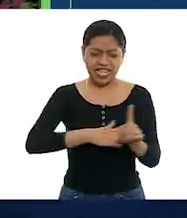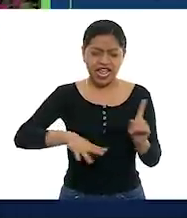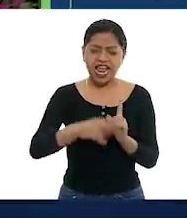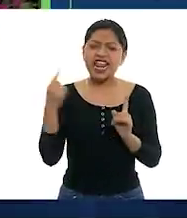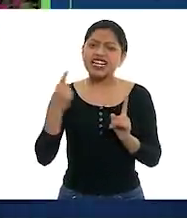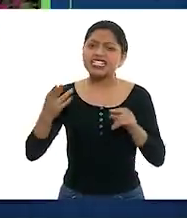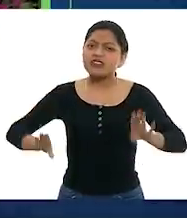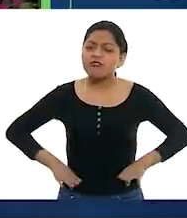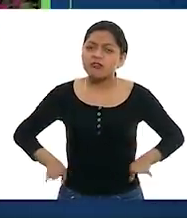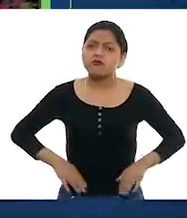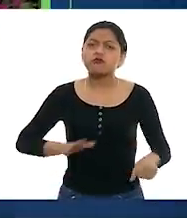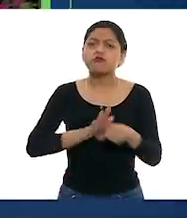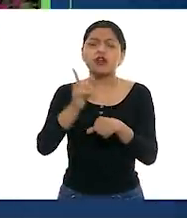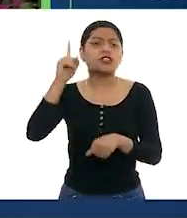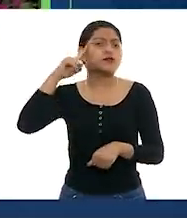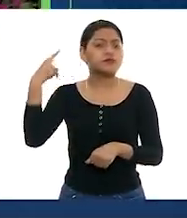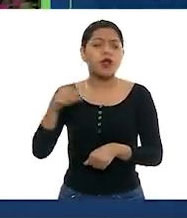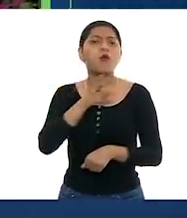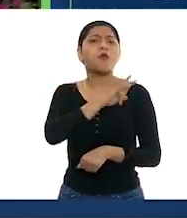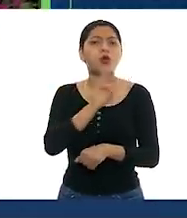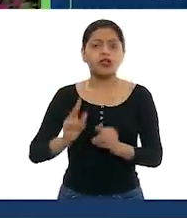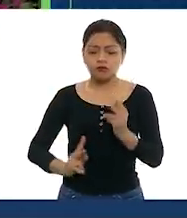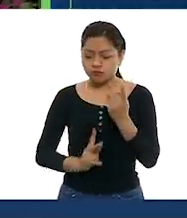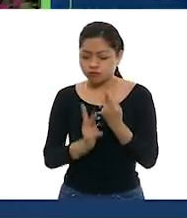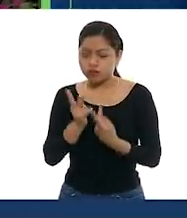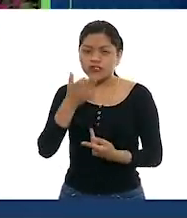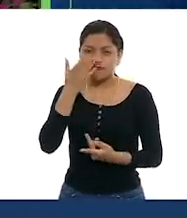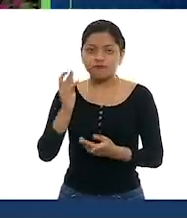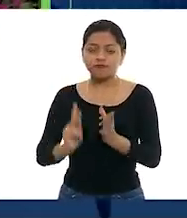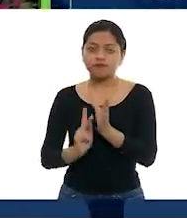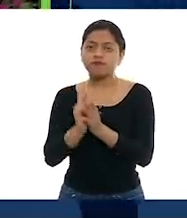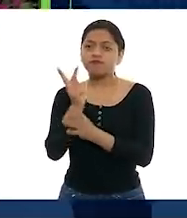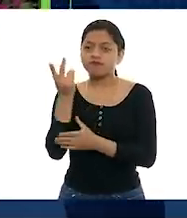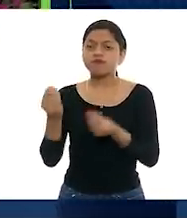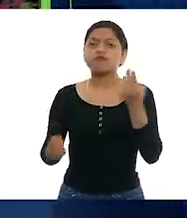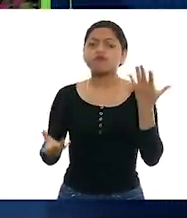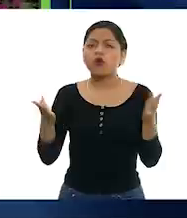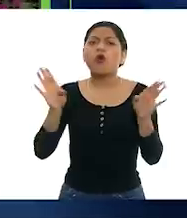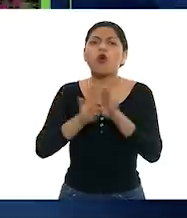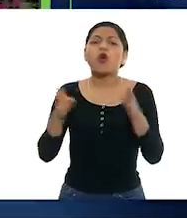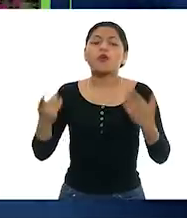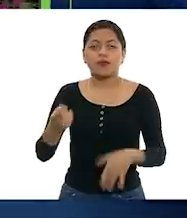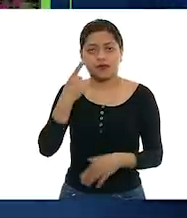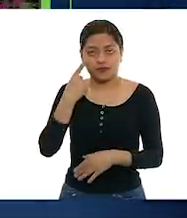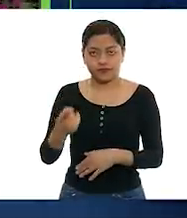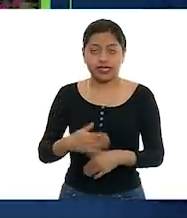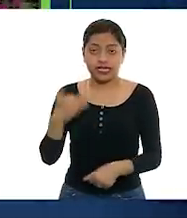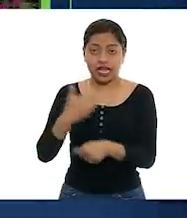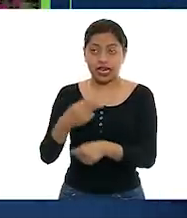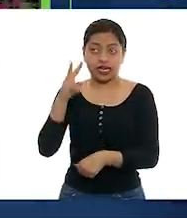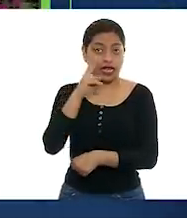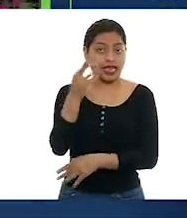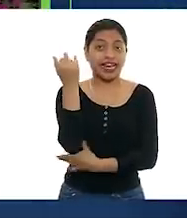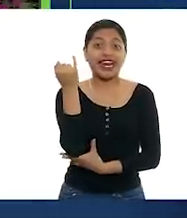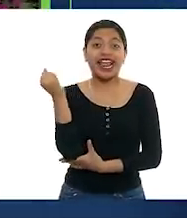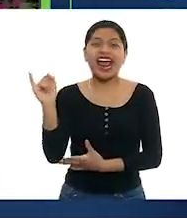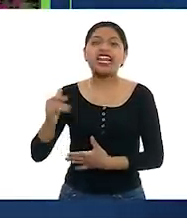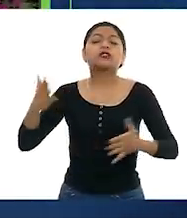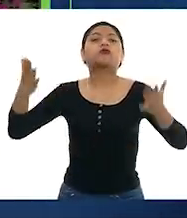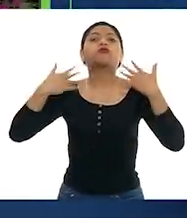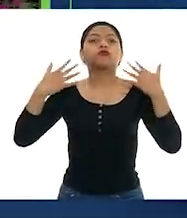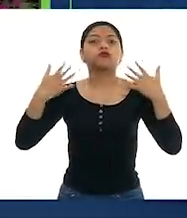este orquidiario? ¿Qué lo hace tan único, tan especial? Muchas gracias. Como observan, estamos dentro del jardín tropical de